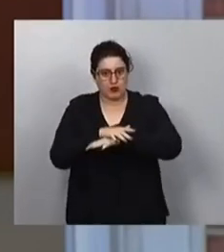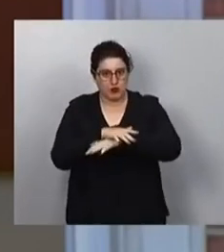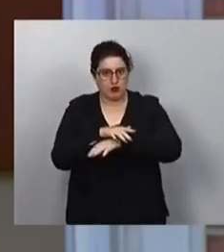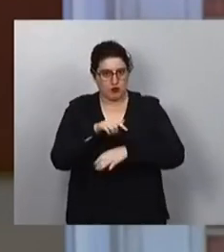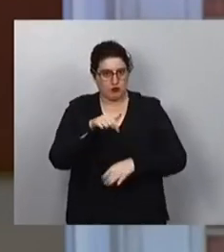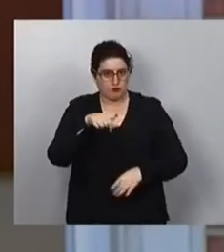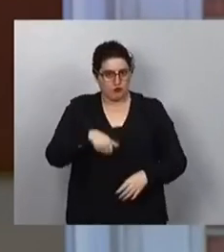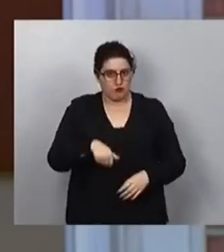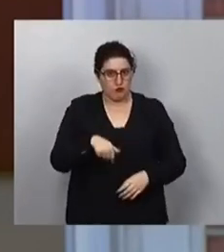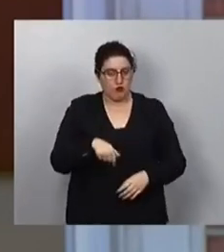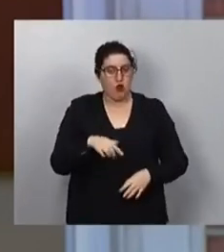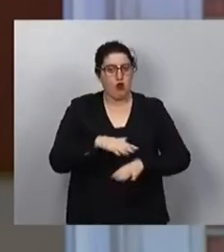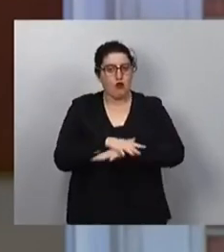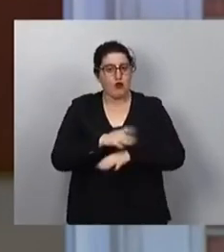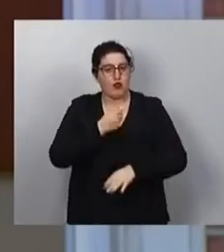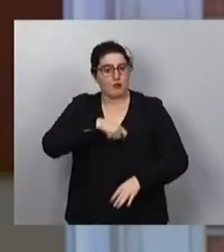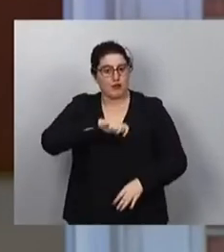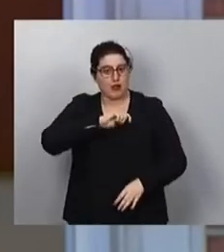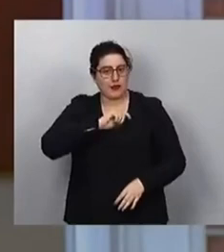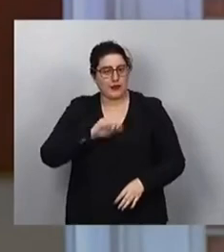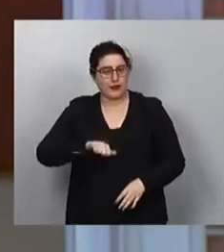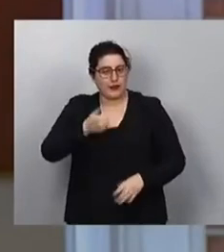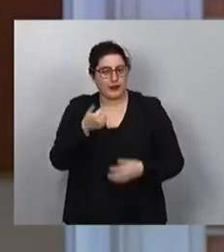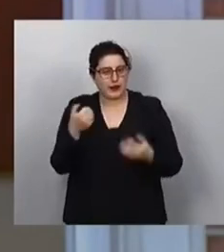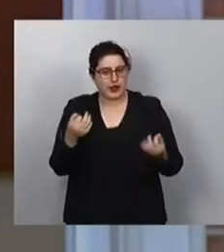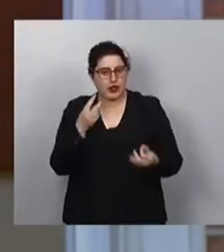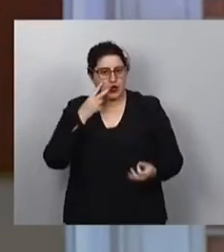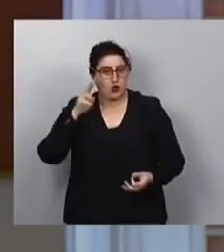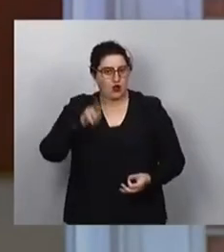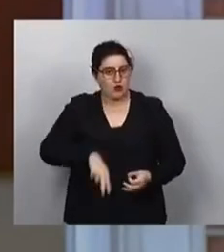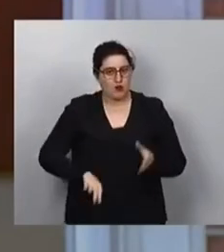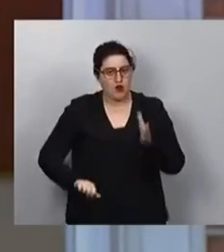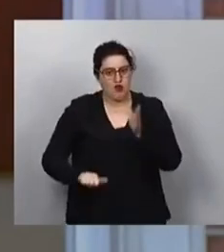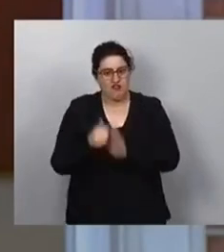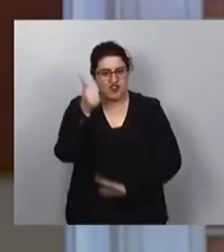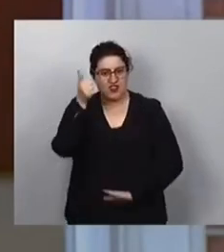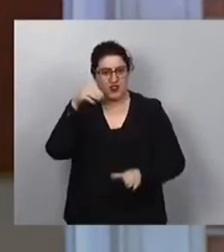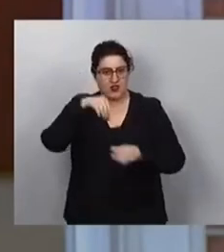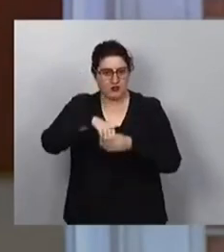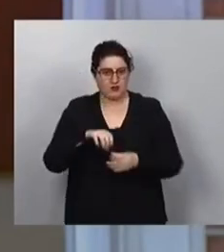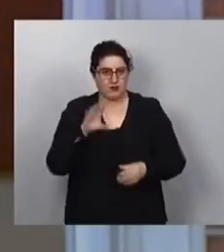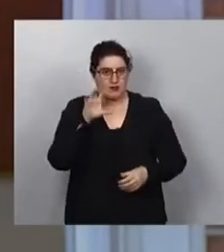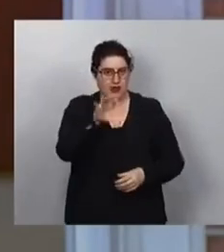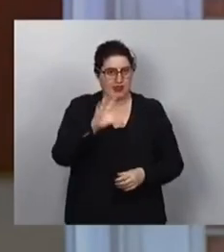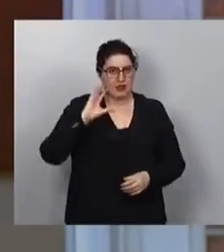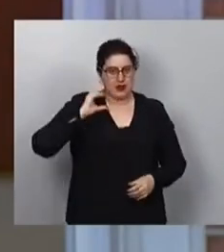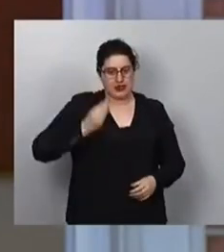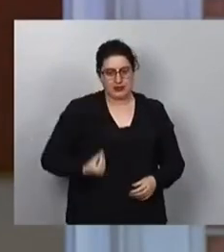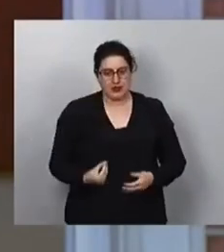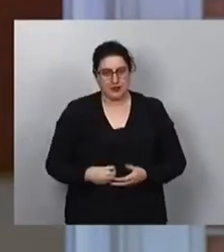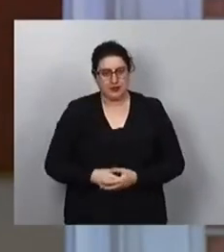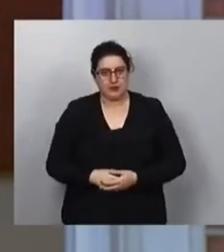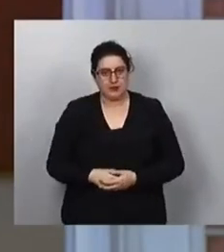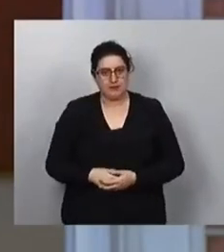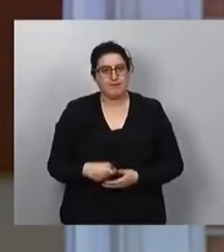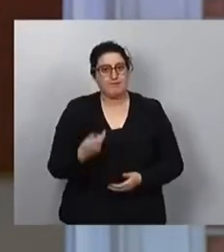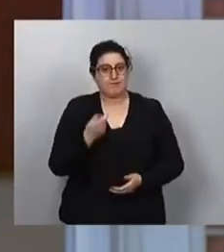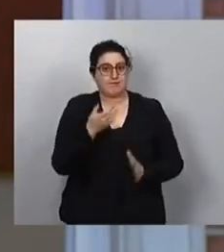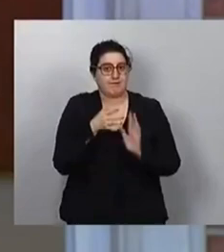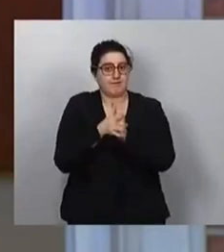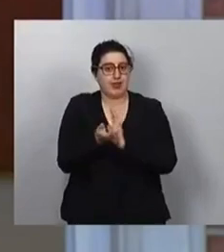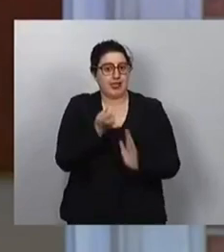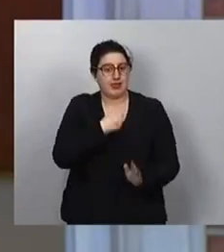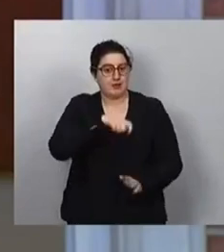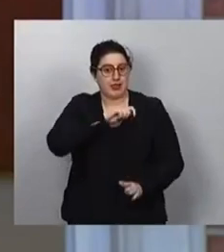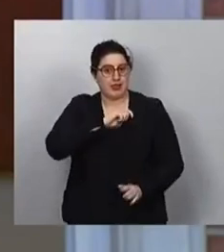Moncloa para reivindicar la decisión de reconocer al Estado palestino, un paso que se formalizó en el Consejo de Ministros.